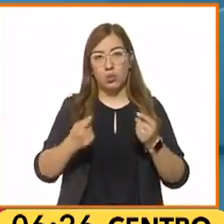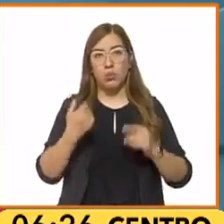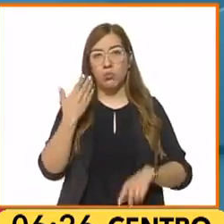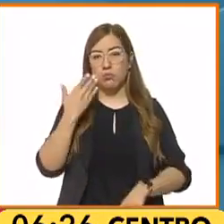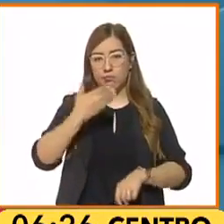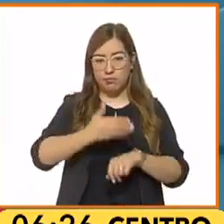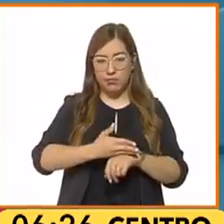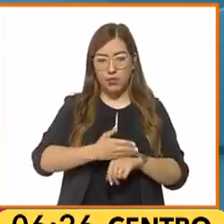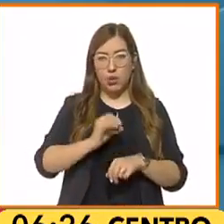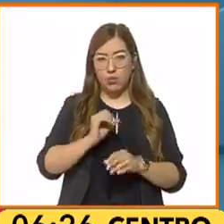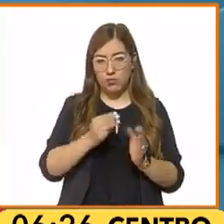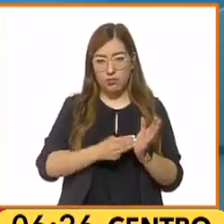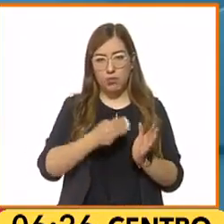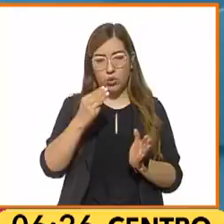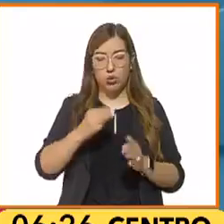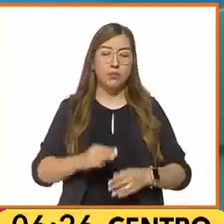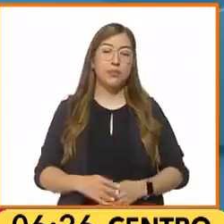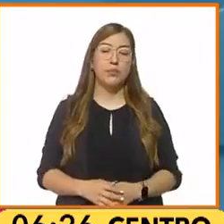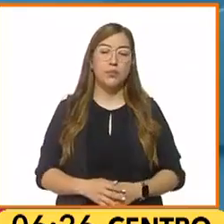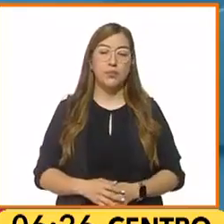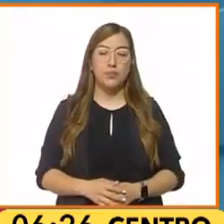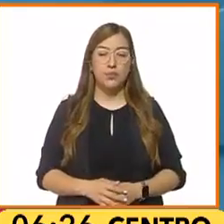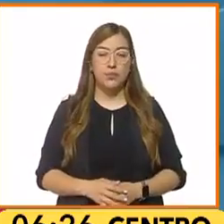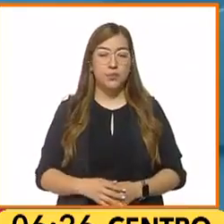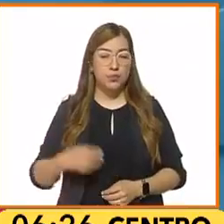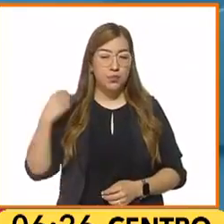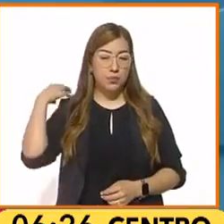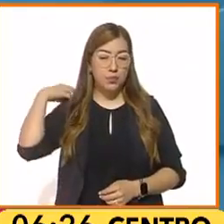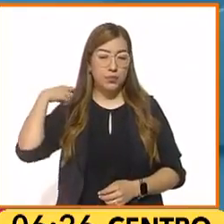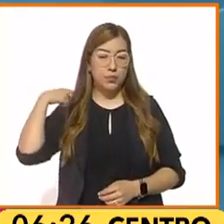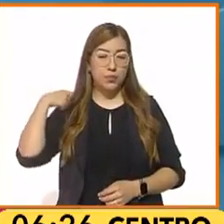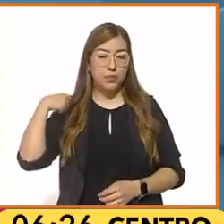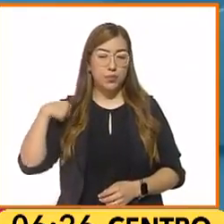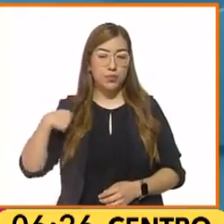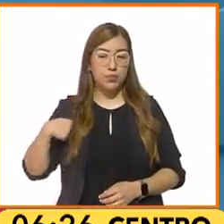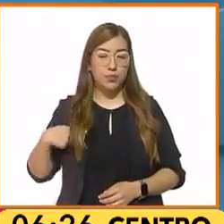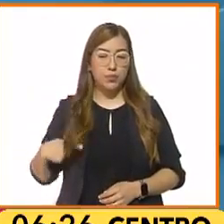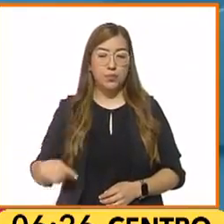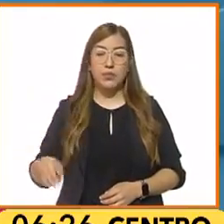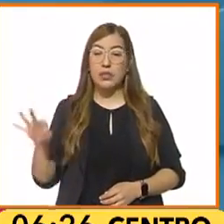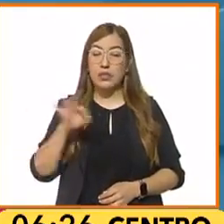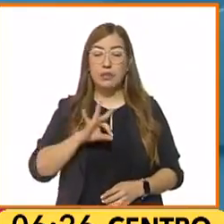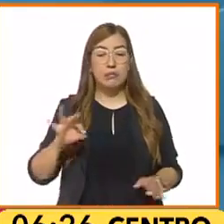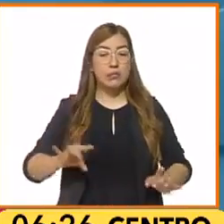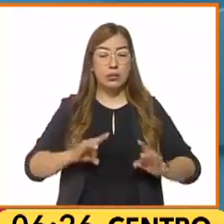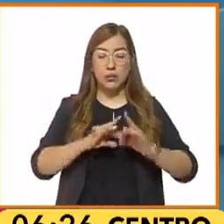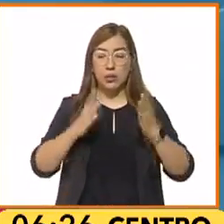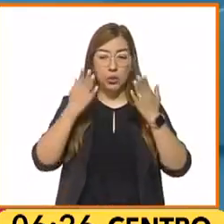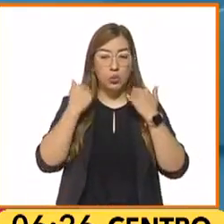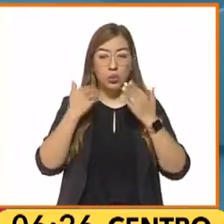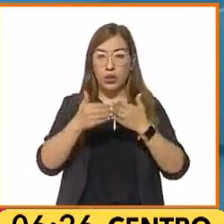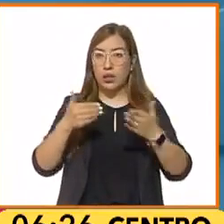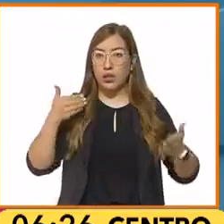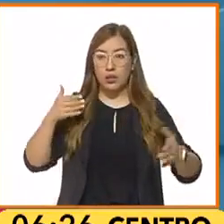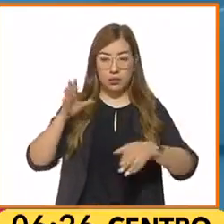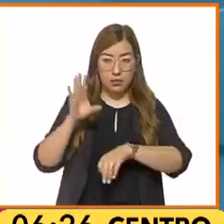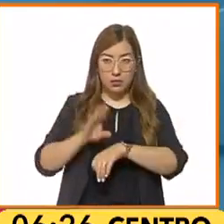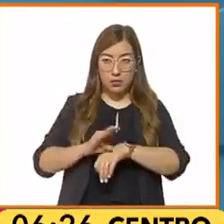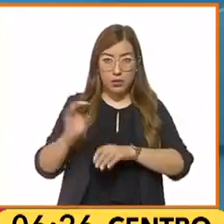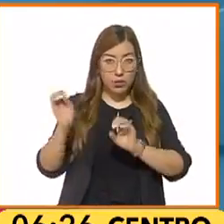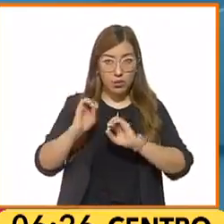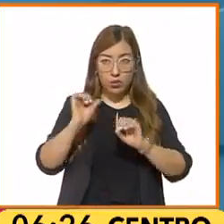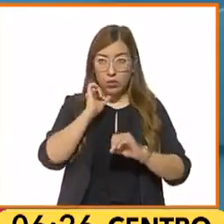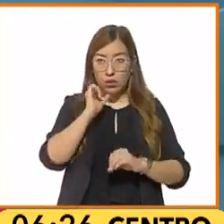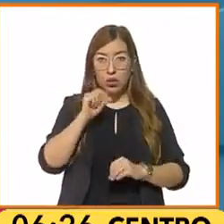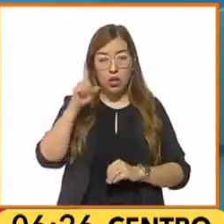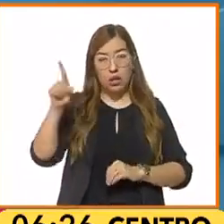caso, cuando no haya esa solicitud de autorización previa, la agencia sancionará